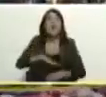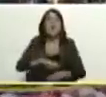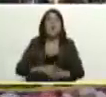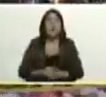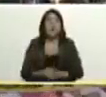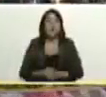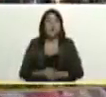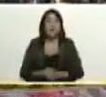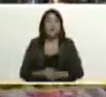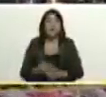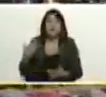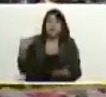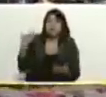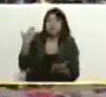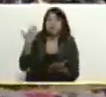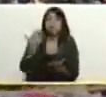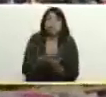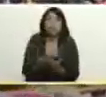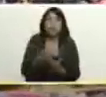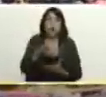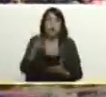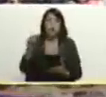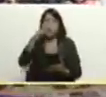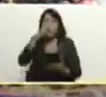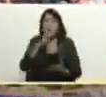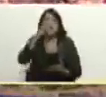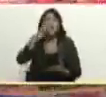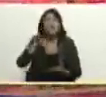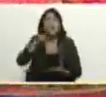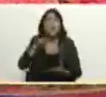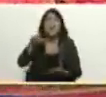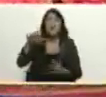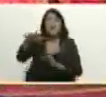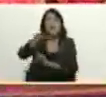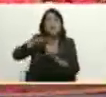de 200 años se había visto un hecho como ese.